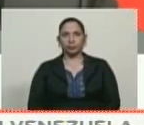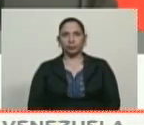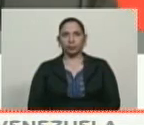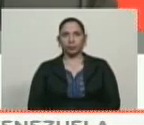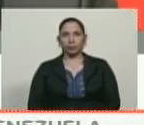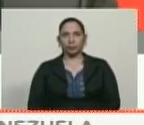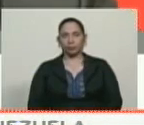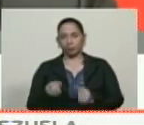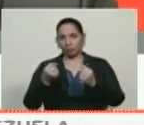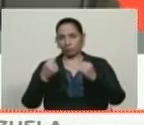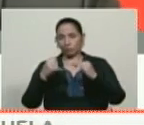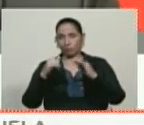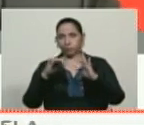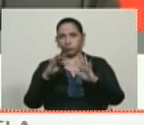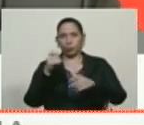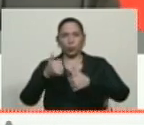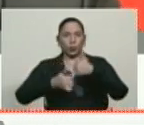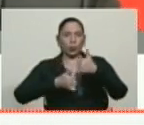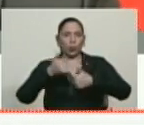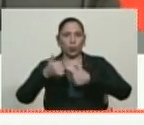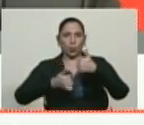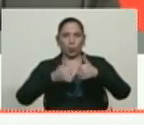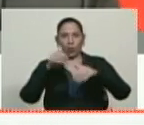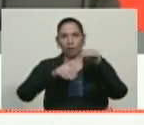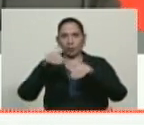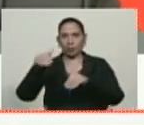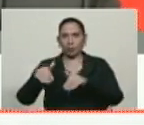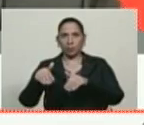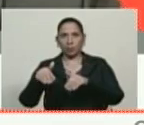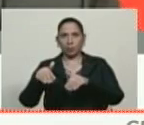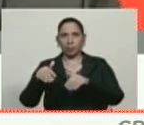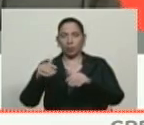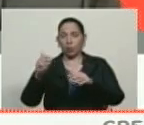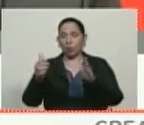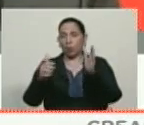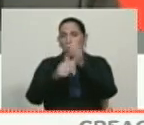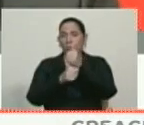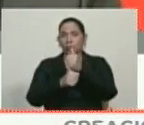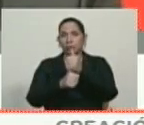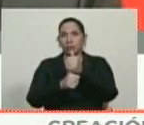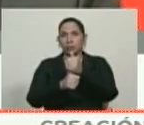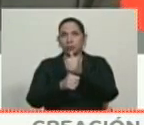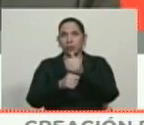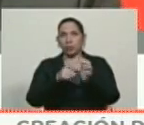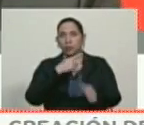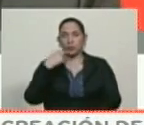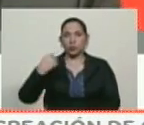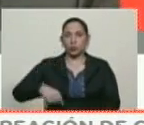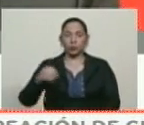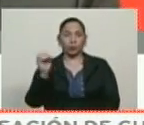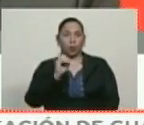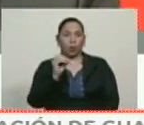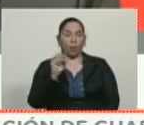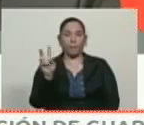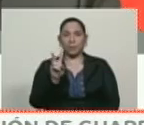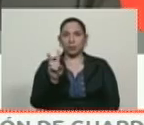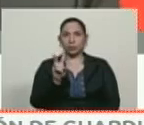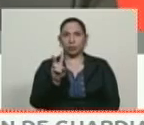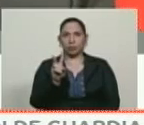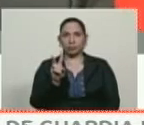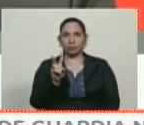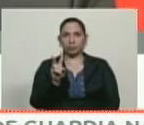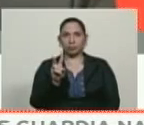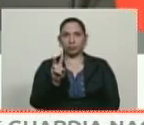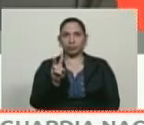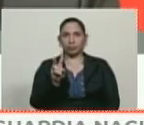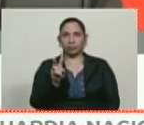contar cuáles votos consiguieron Rusia o Venezuela. Y